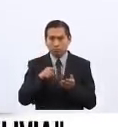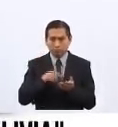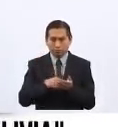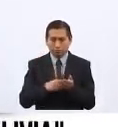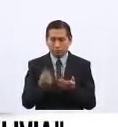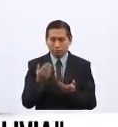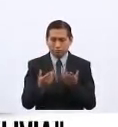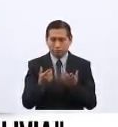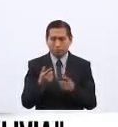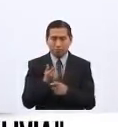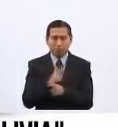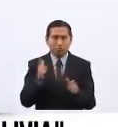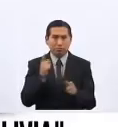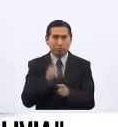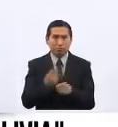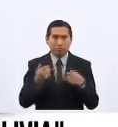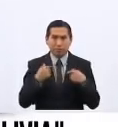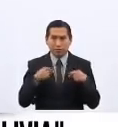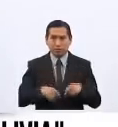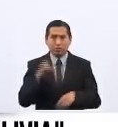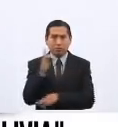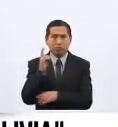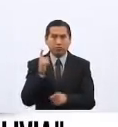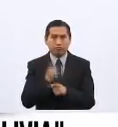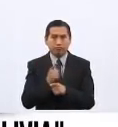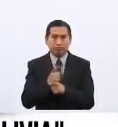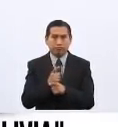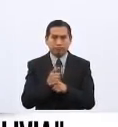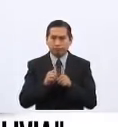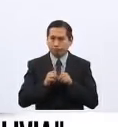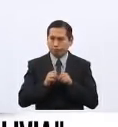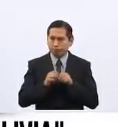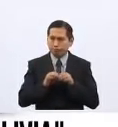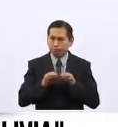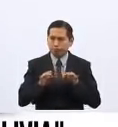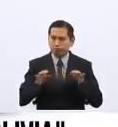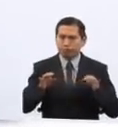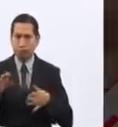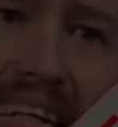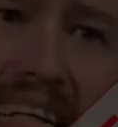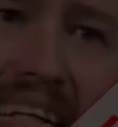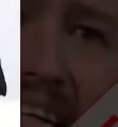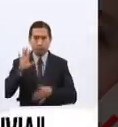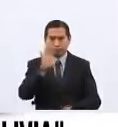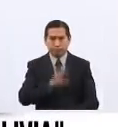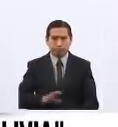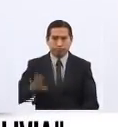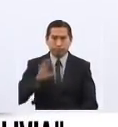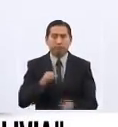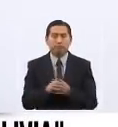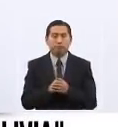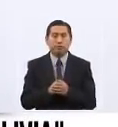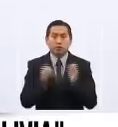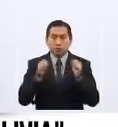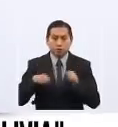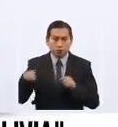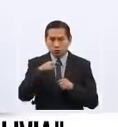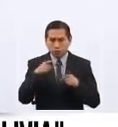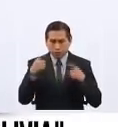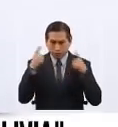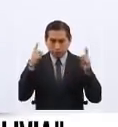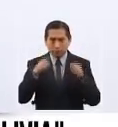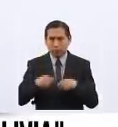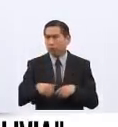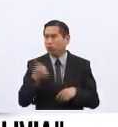libertad y de dignidad que ha demostrado Bolivia se extienda por el continente y logremos que en